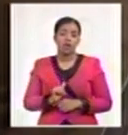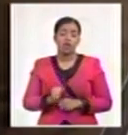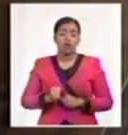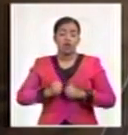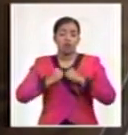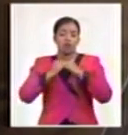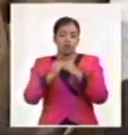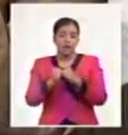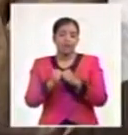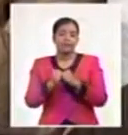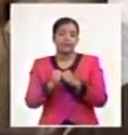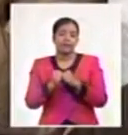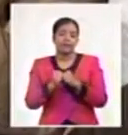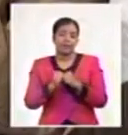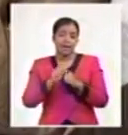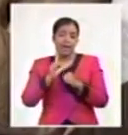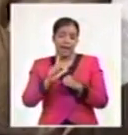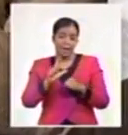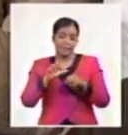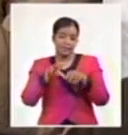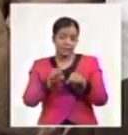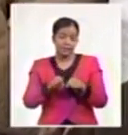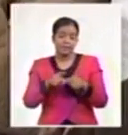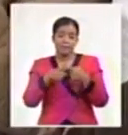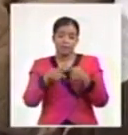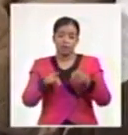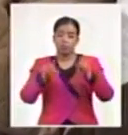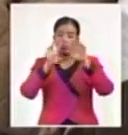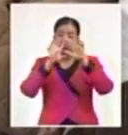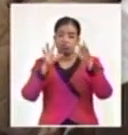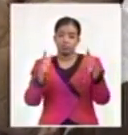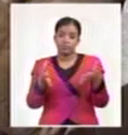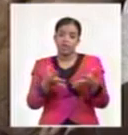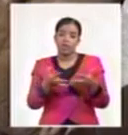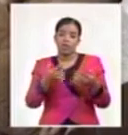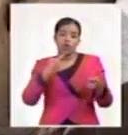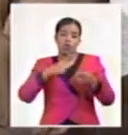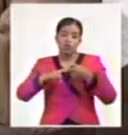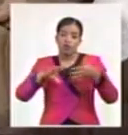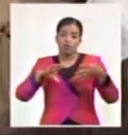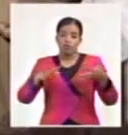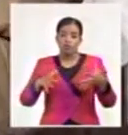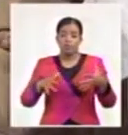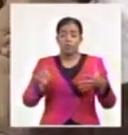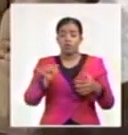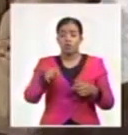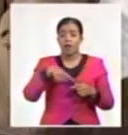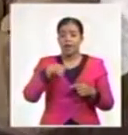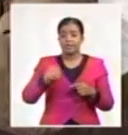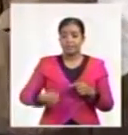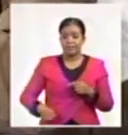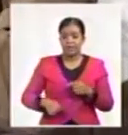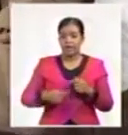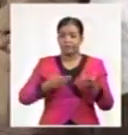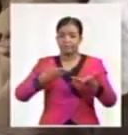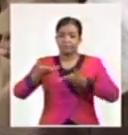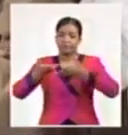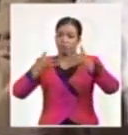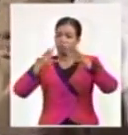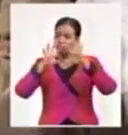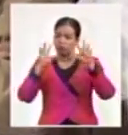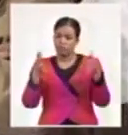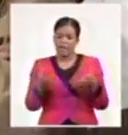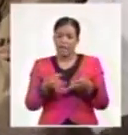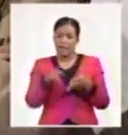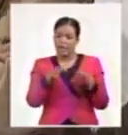proyecto de vocación mundial. China tiene una vocación de presencia mundial. Dejándose a un lado, yo